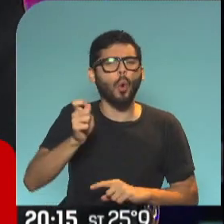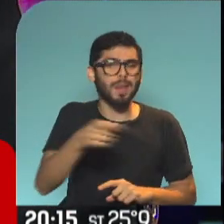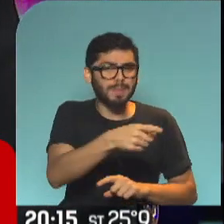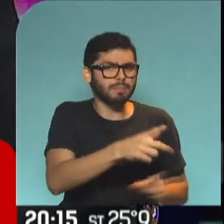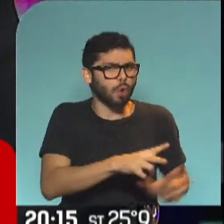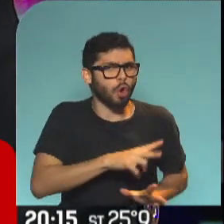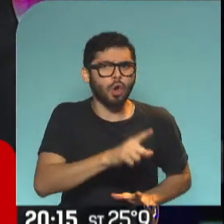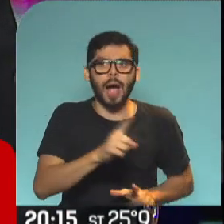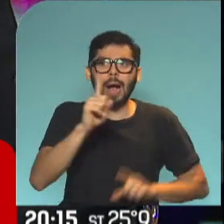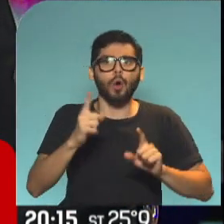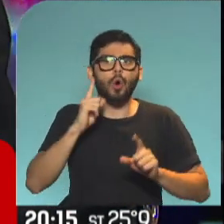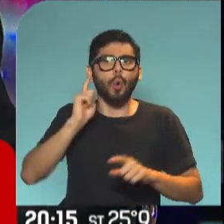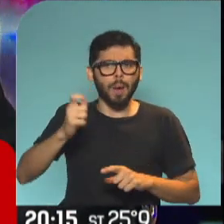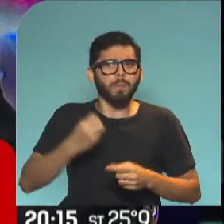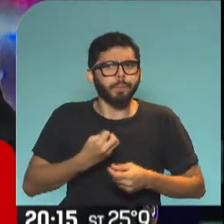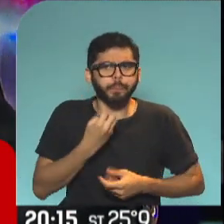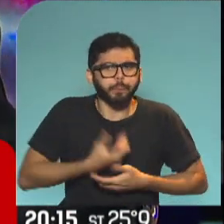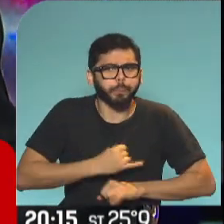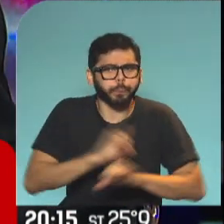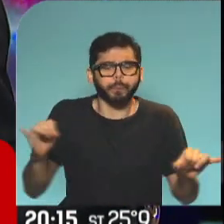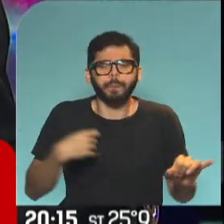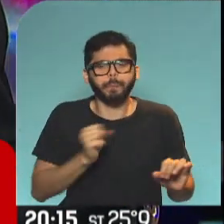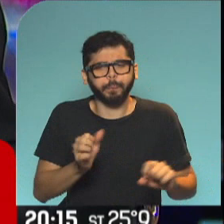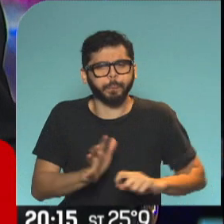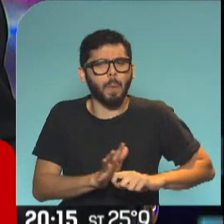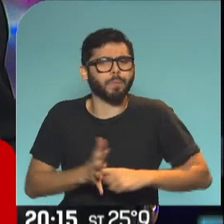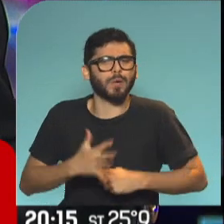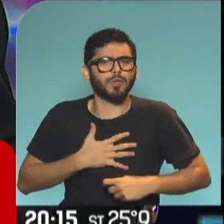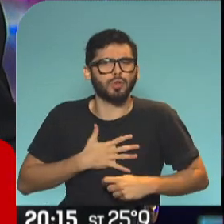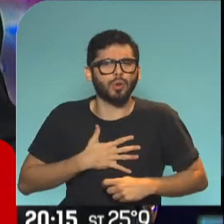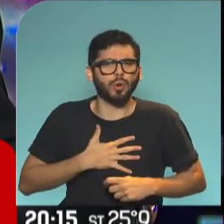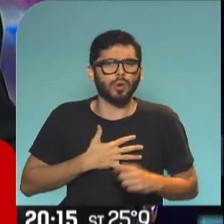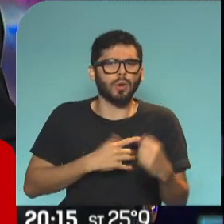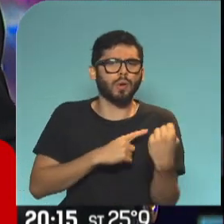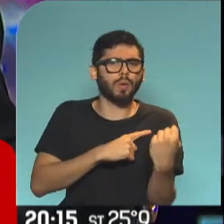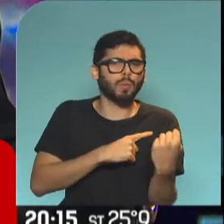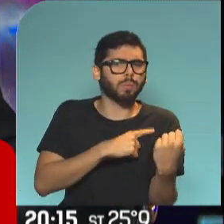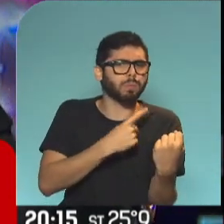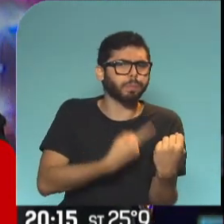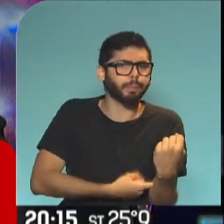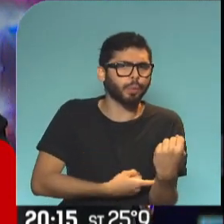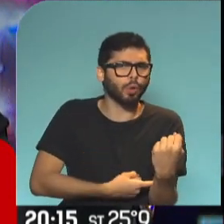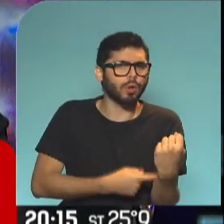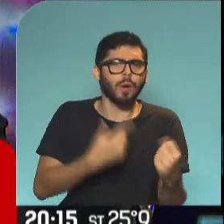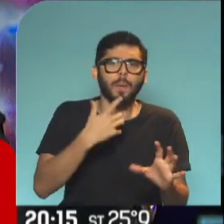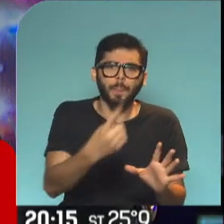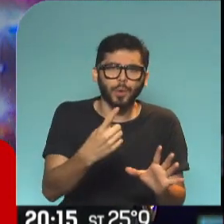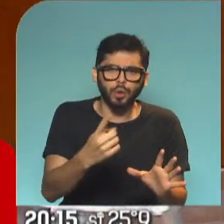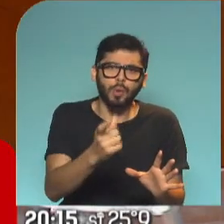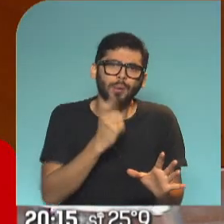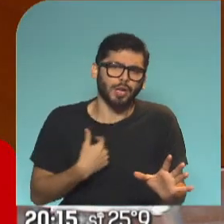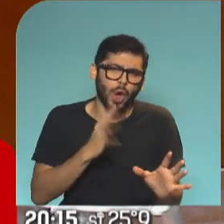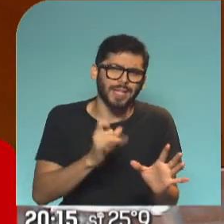que se sintieron presionados hay consejeros que fueron presionados del poder ejecutivo para torcer su voluntad se lo pregunto sabiendo la